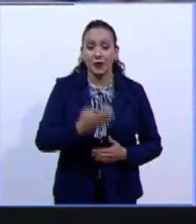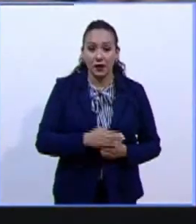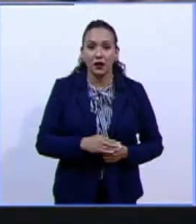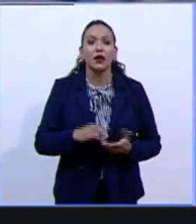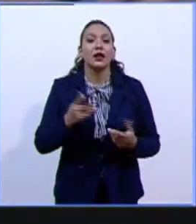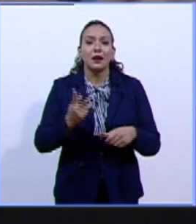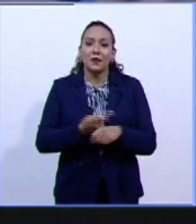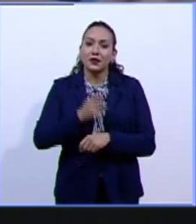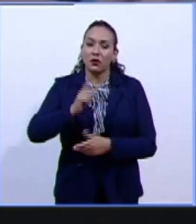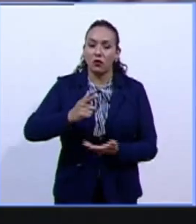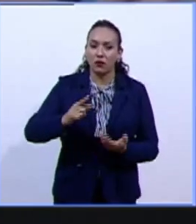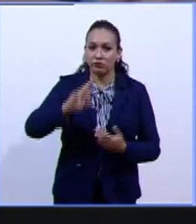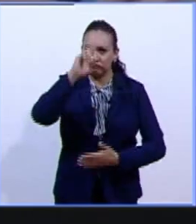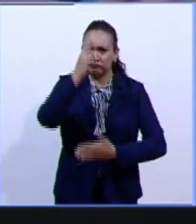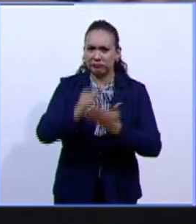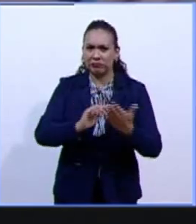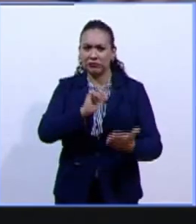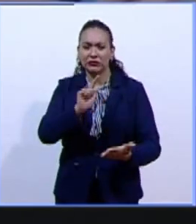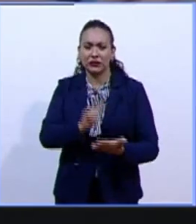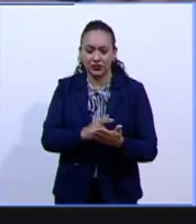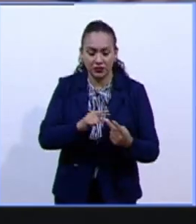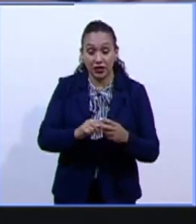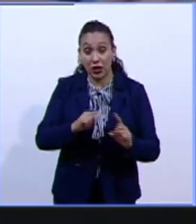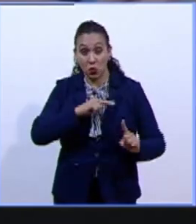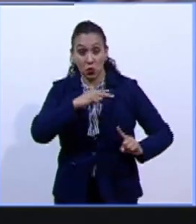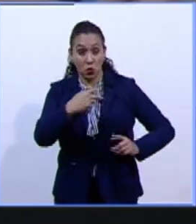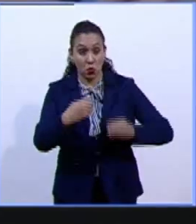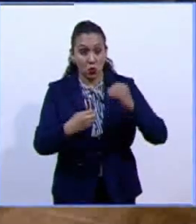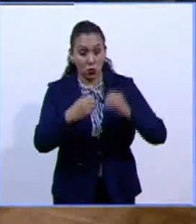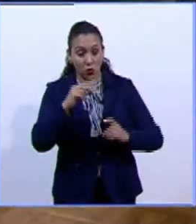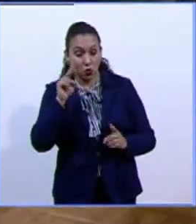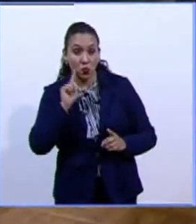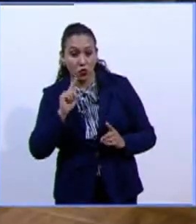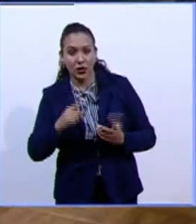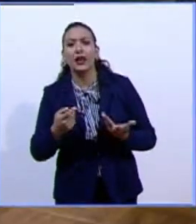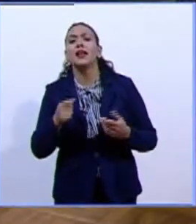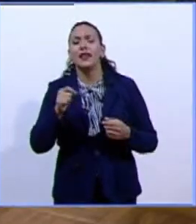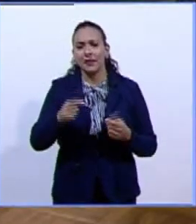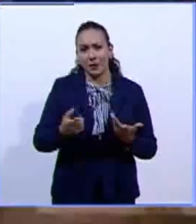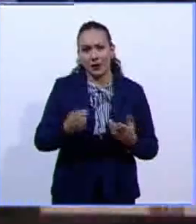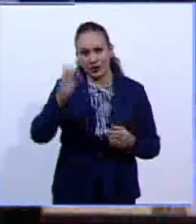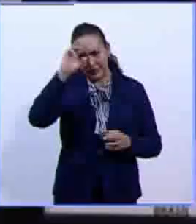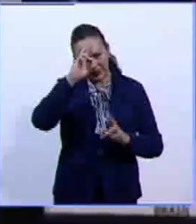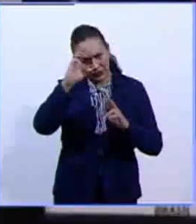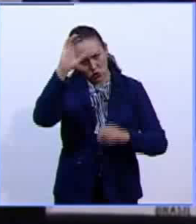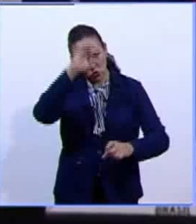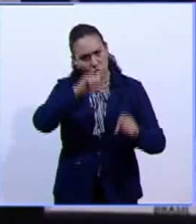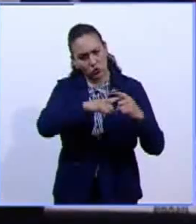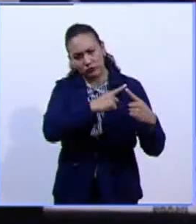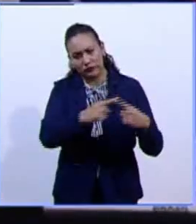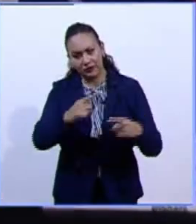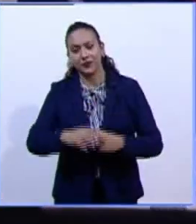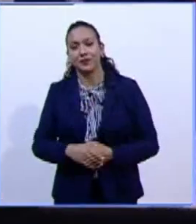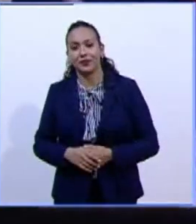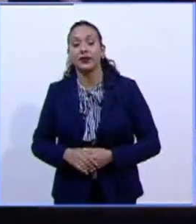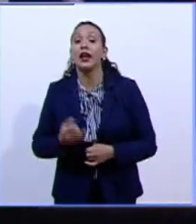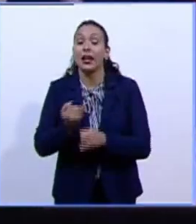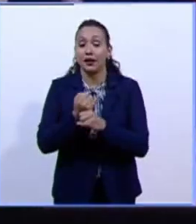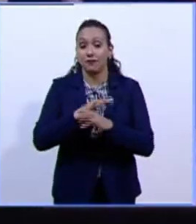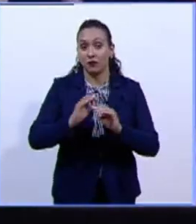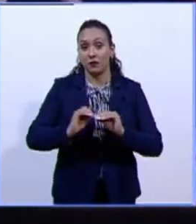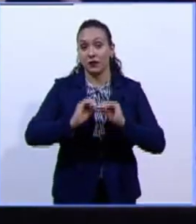alta complejidad, perspectiva de género e interseccionalidad en el servicio judicial y la transparencia judicial,